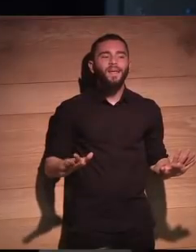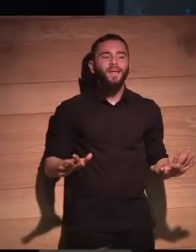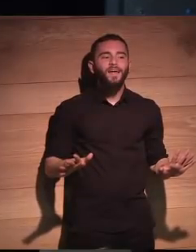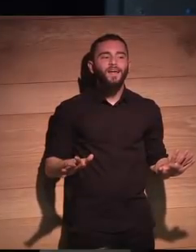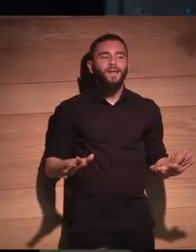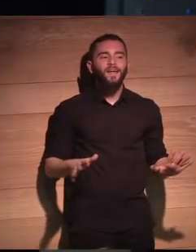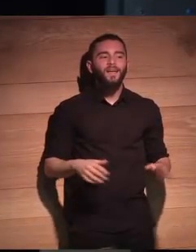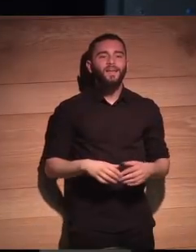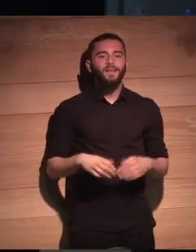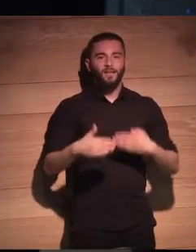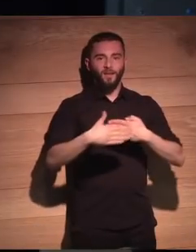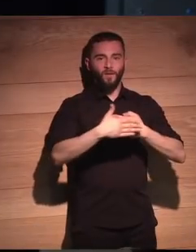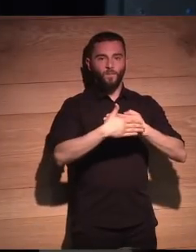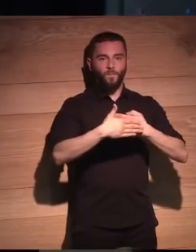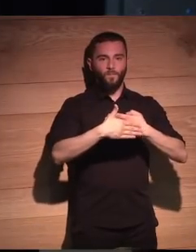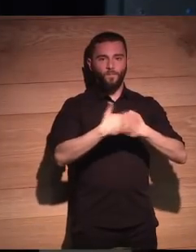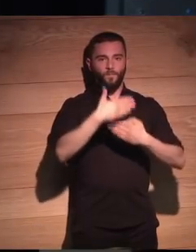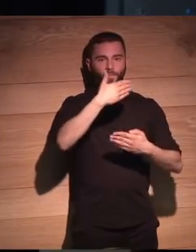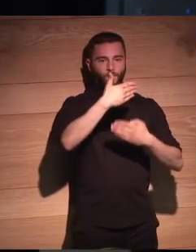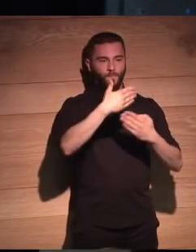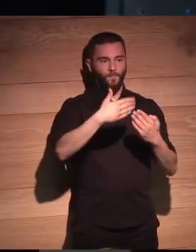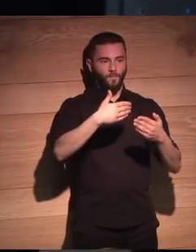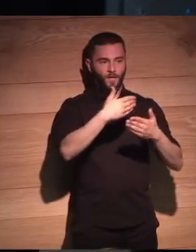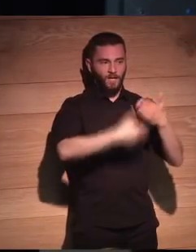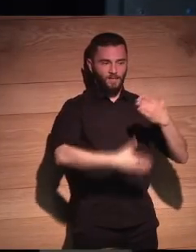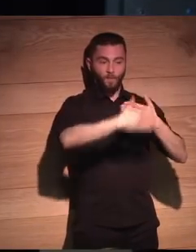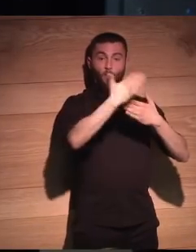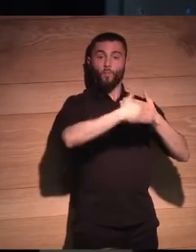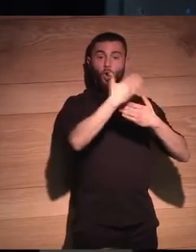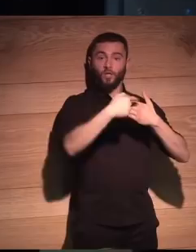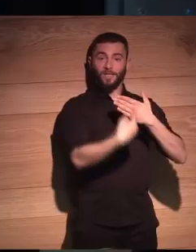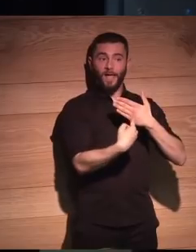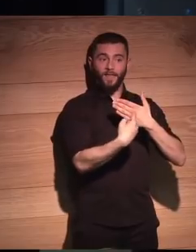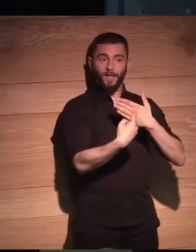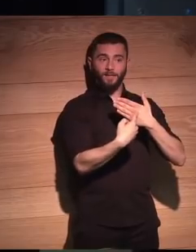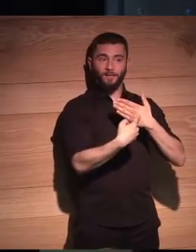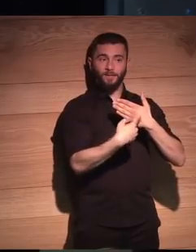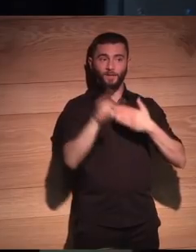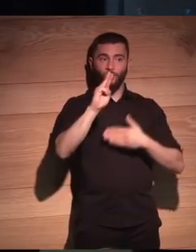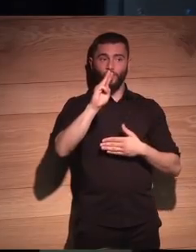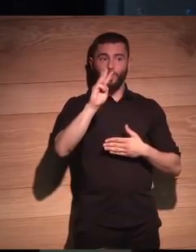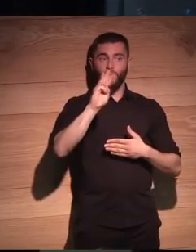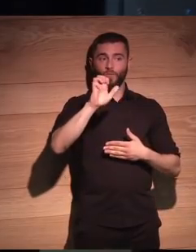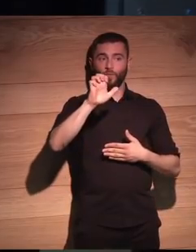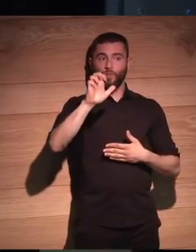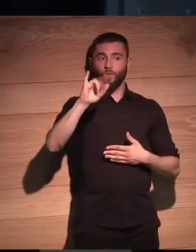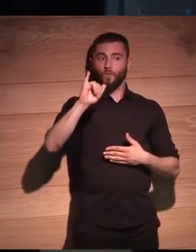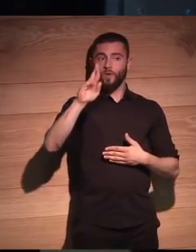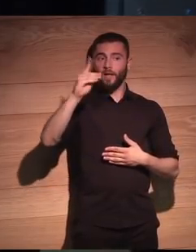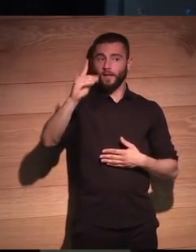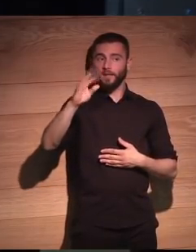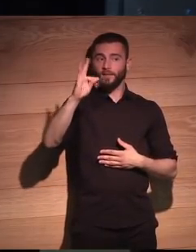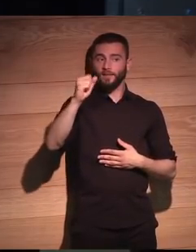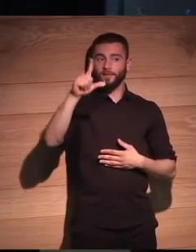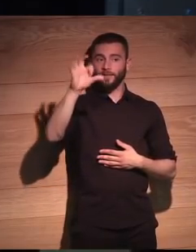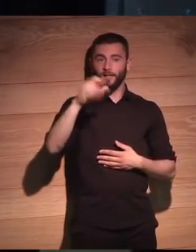Estamos viendo las portadas de Weird Tales de Margaret Coméntalas, Manders. por favor, sí, por supuesto. Es que Luis Alberto yo creo que sabe más